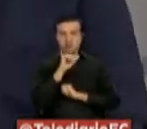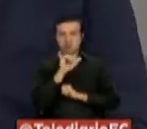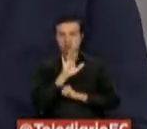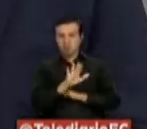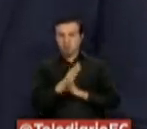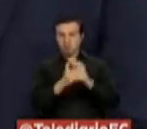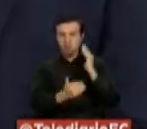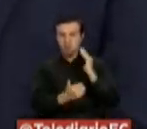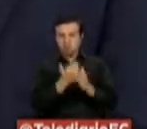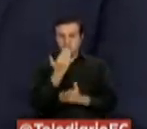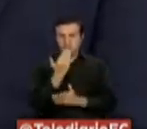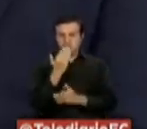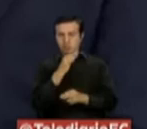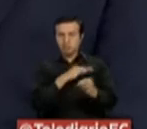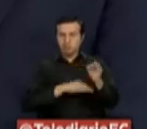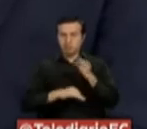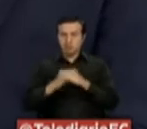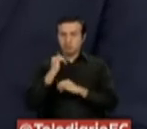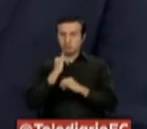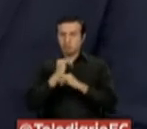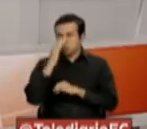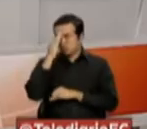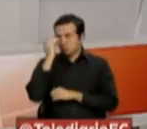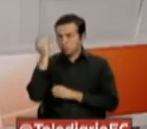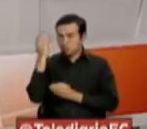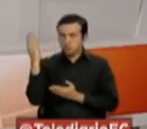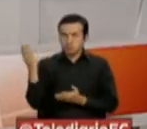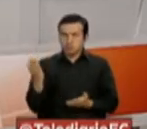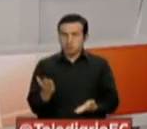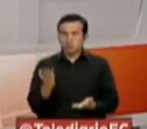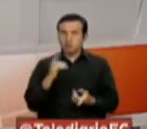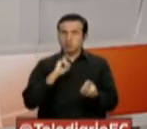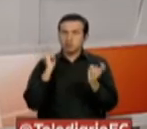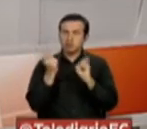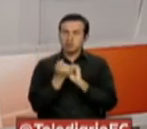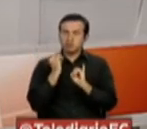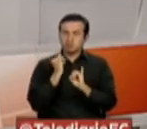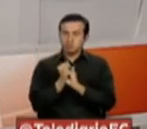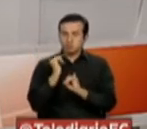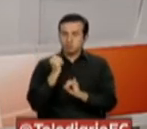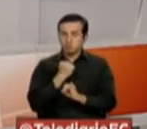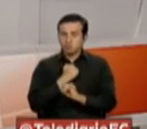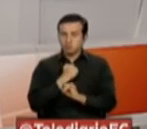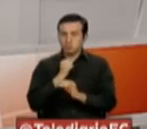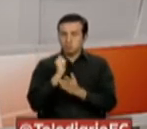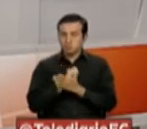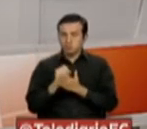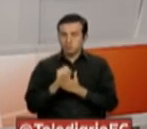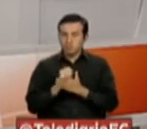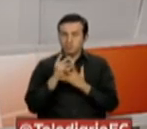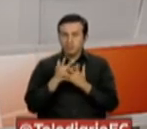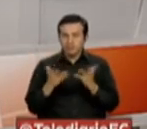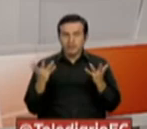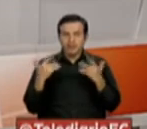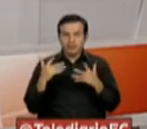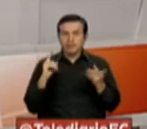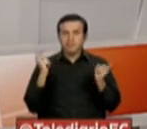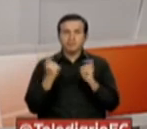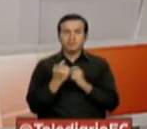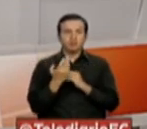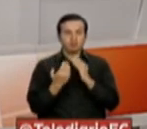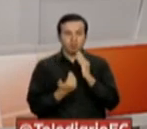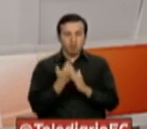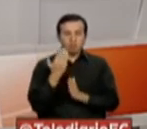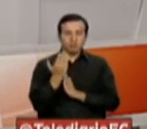SENADI, el reemplazo de este instituto, buenos días, bienvenido, el reemplazo del Instituto Ecuatoriano de Propiedad Intelectual por este